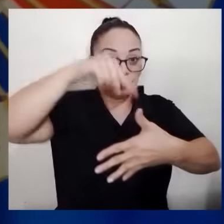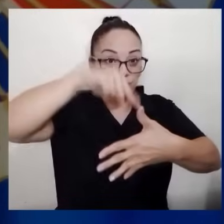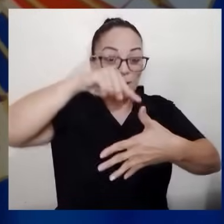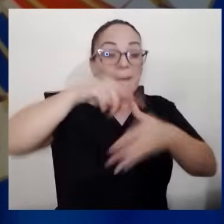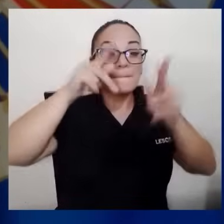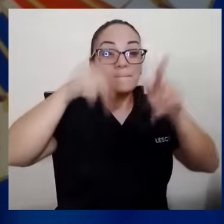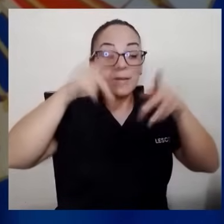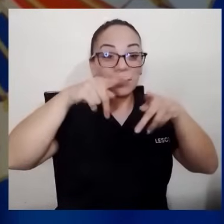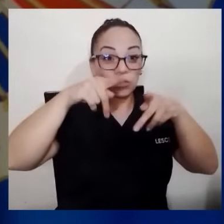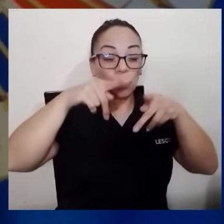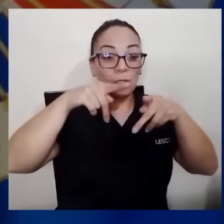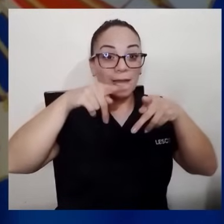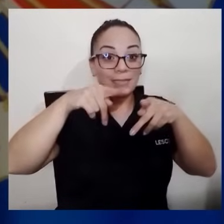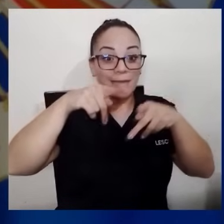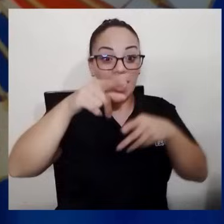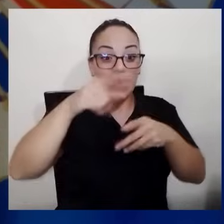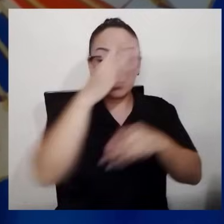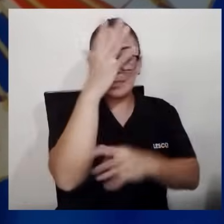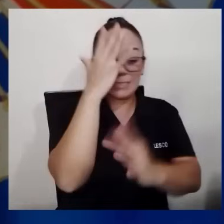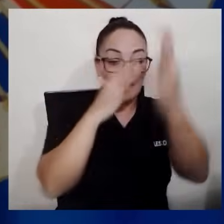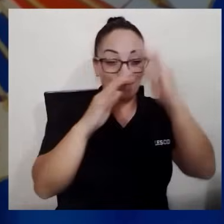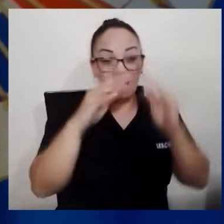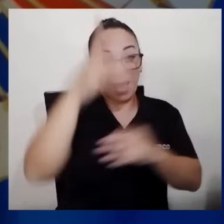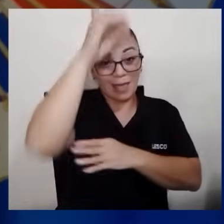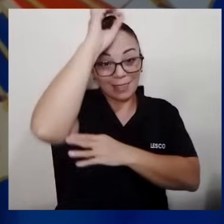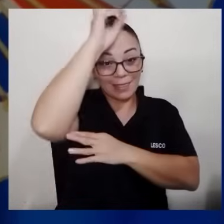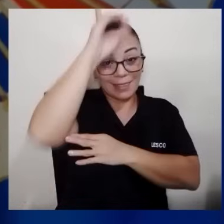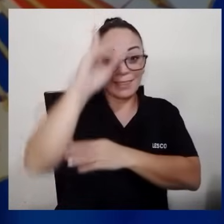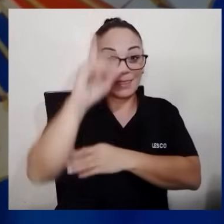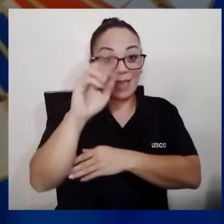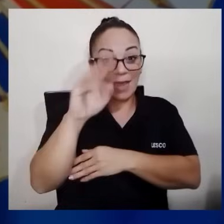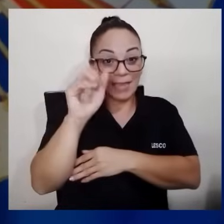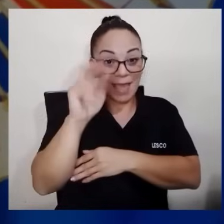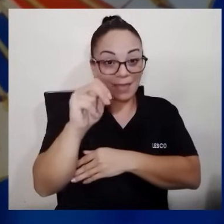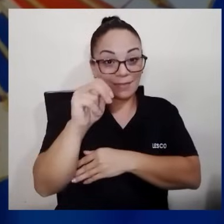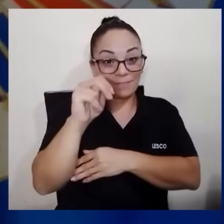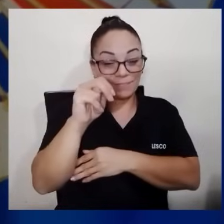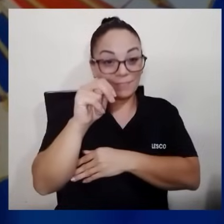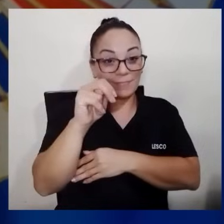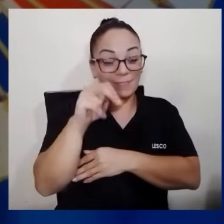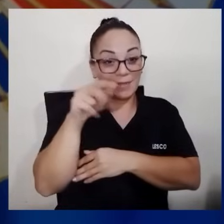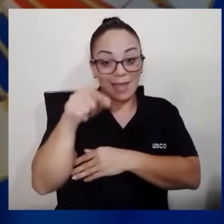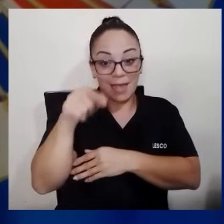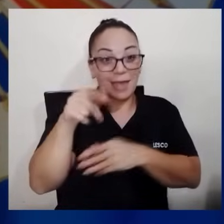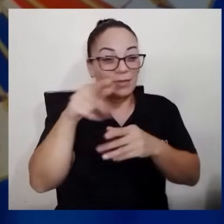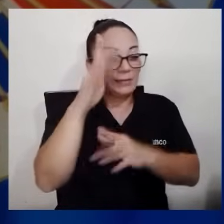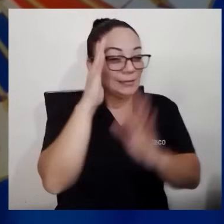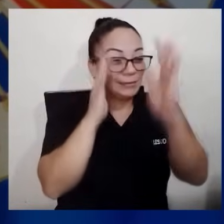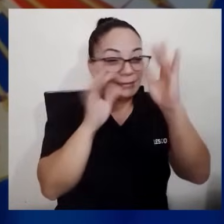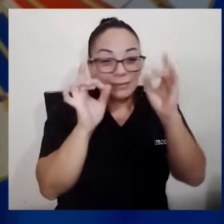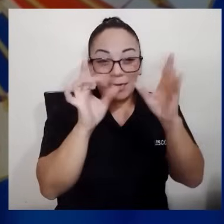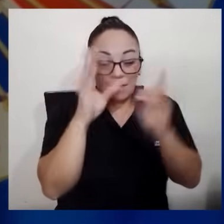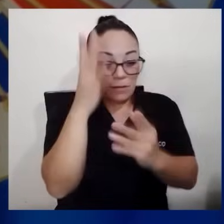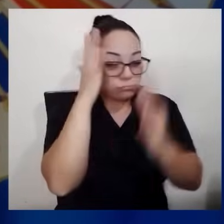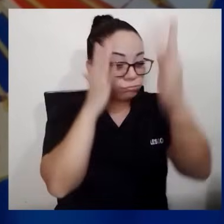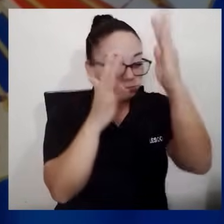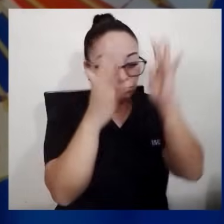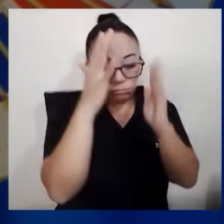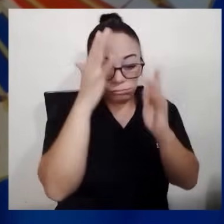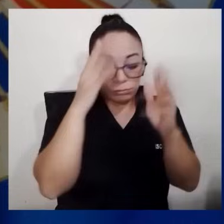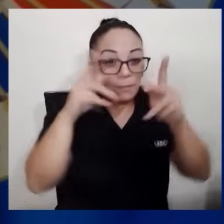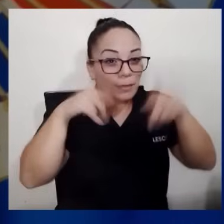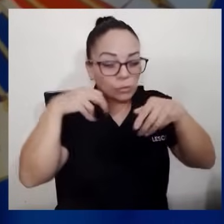días como ruta enfrentar fieras alimañas